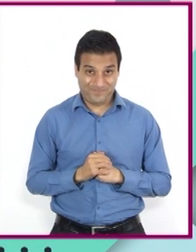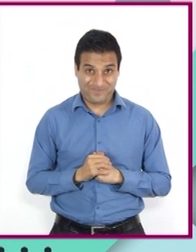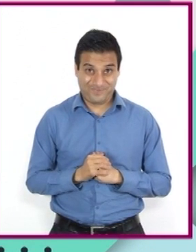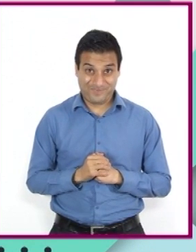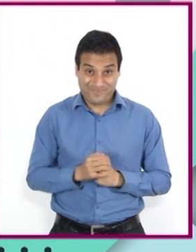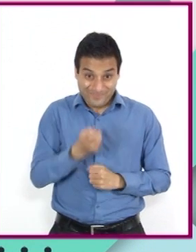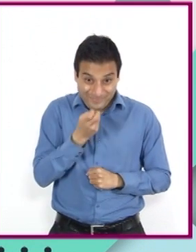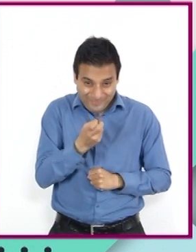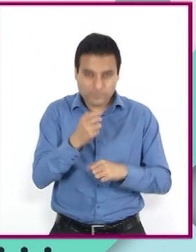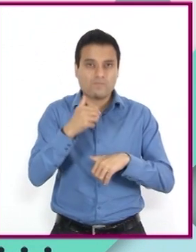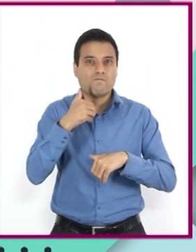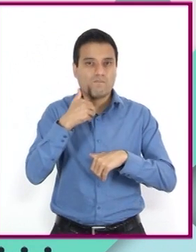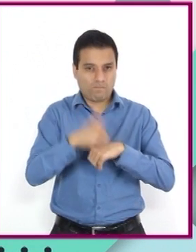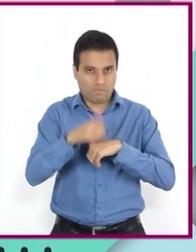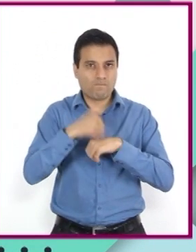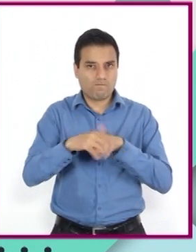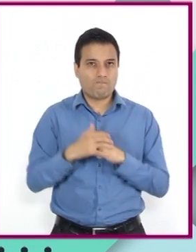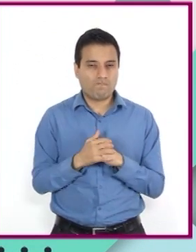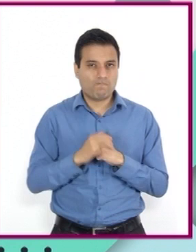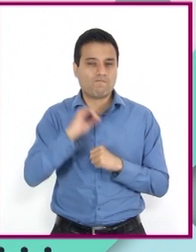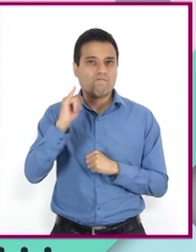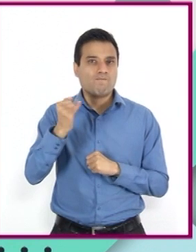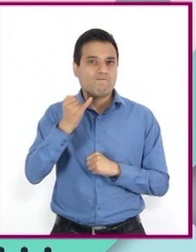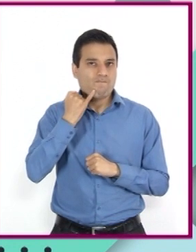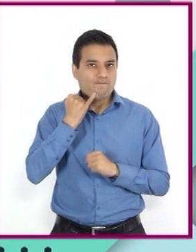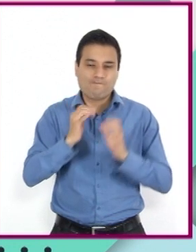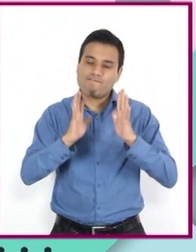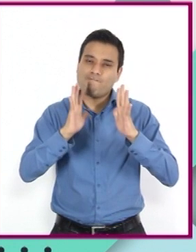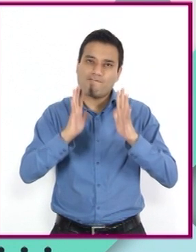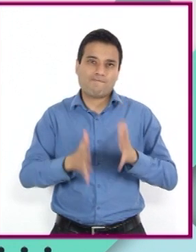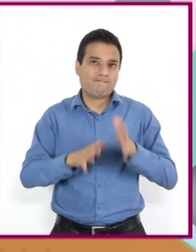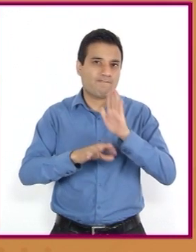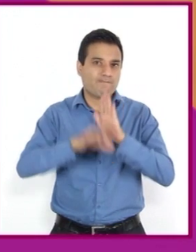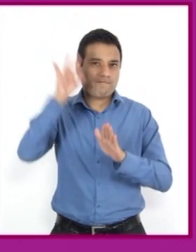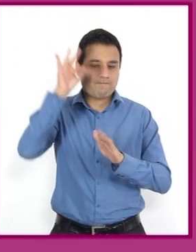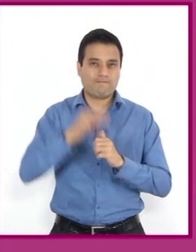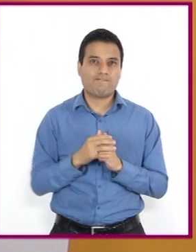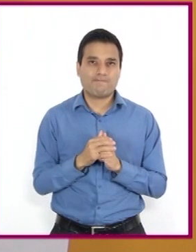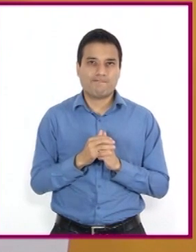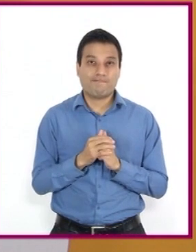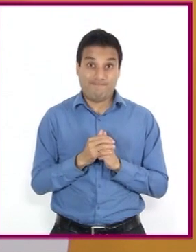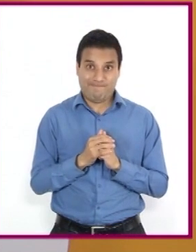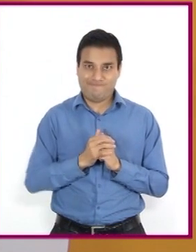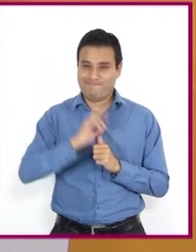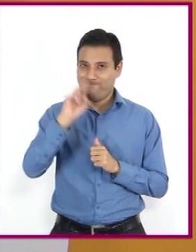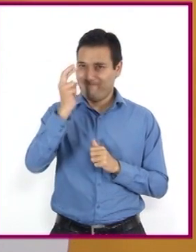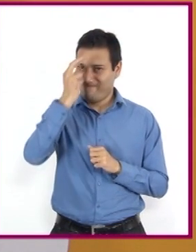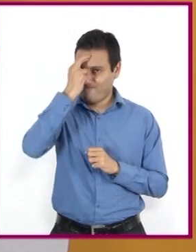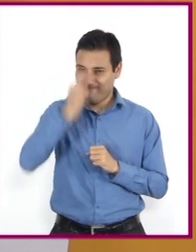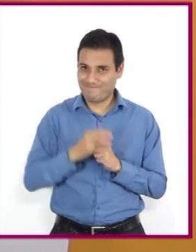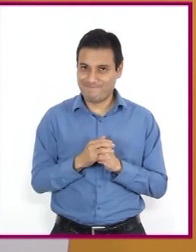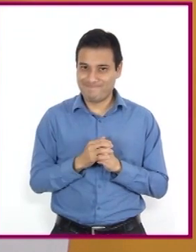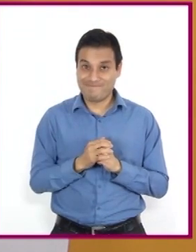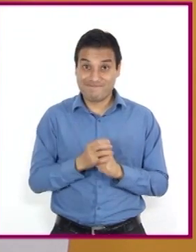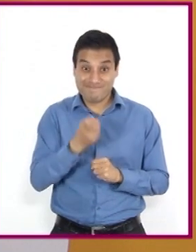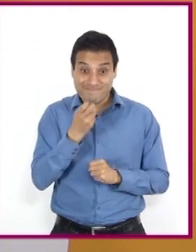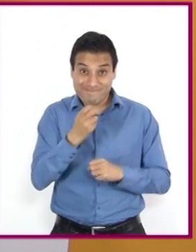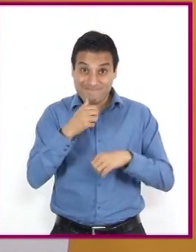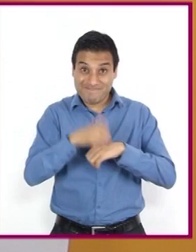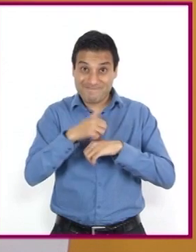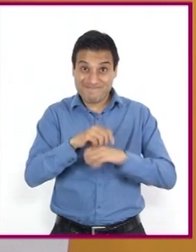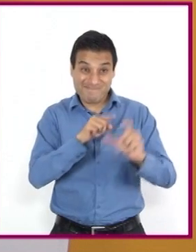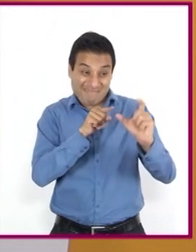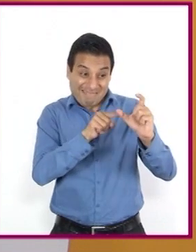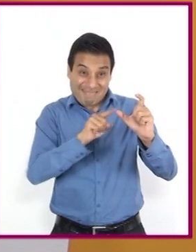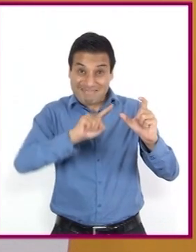buscaba Giancarlo es 181 negativo. Tengan en cuenta que encontramos el factor